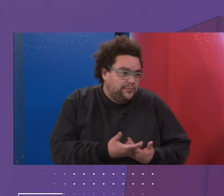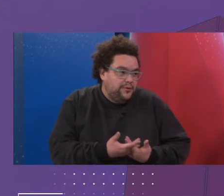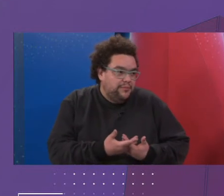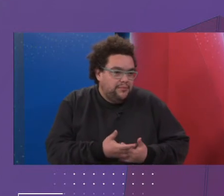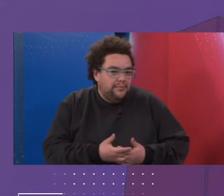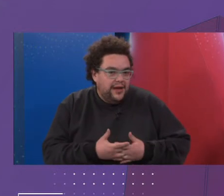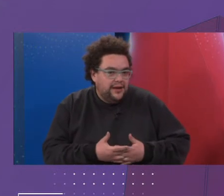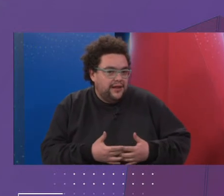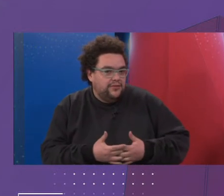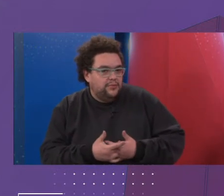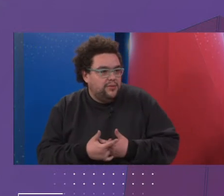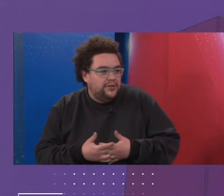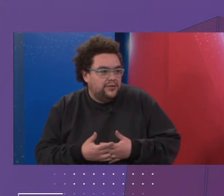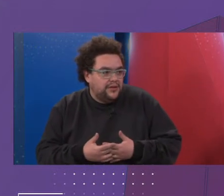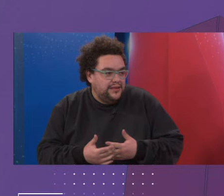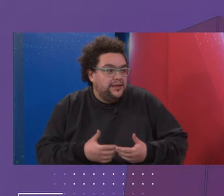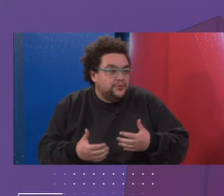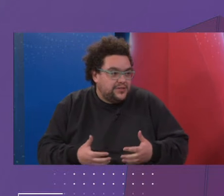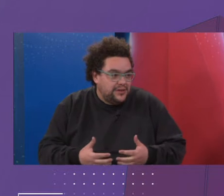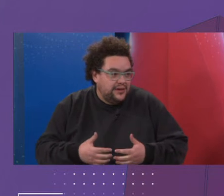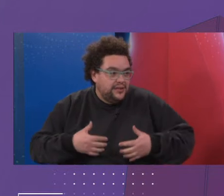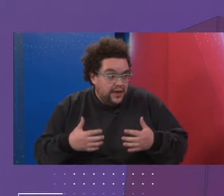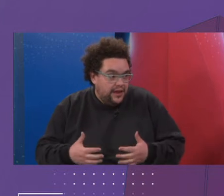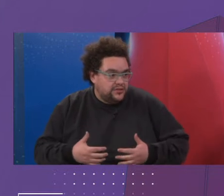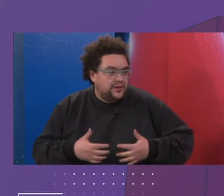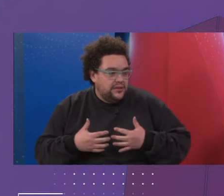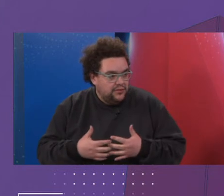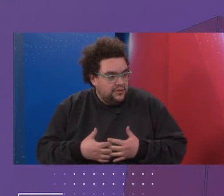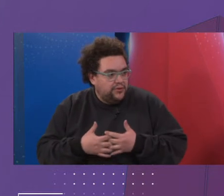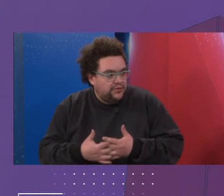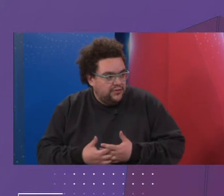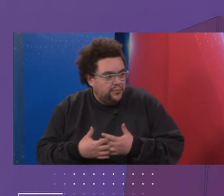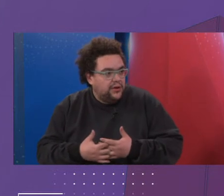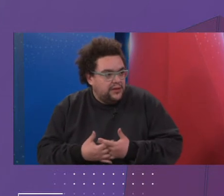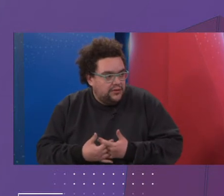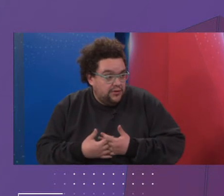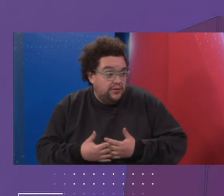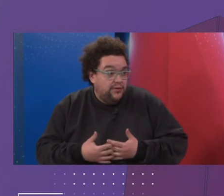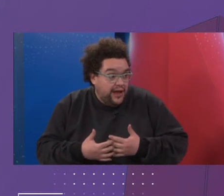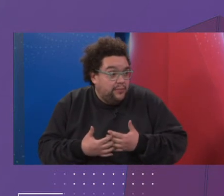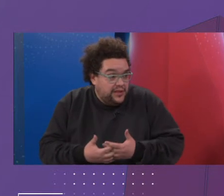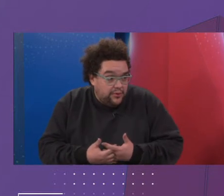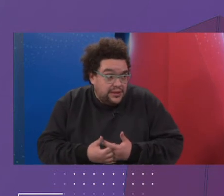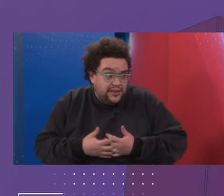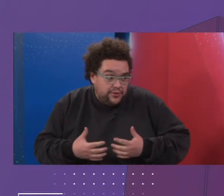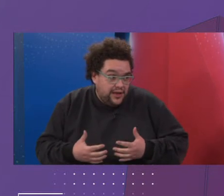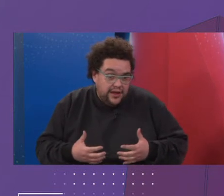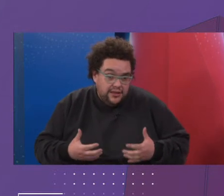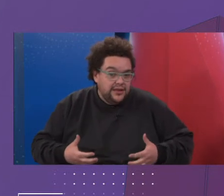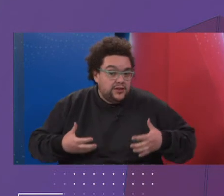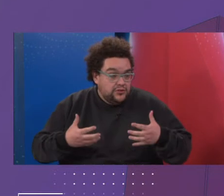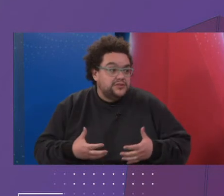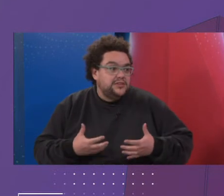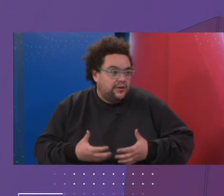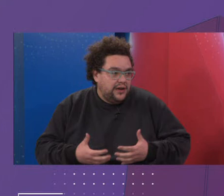importantes pero más que nada son los movimientos que instituyen derechos que institutos en procesos políticos lo realmente importante porque es ahí